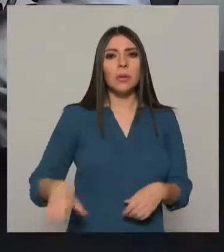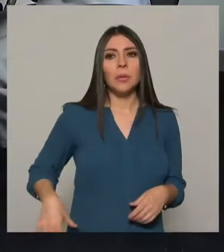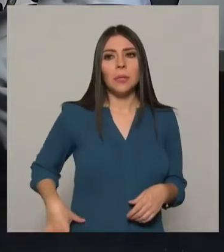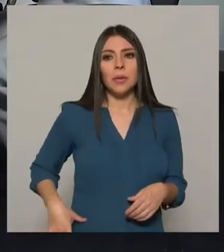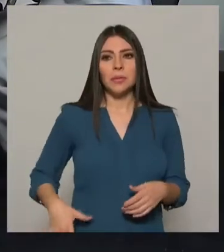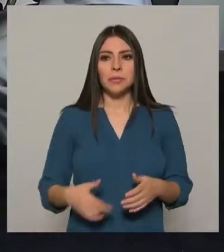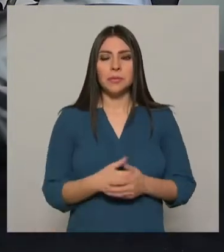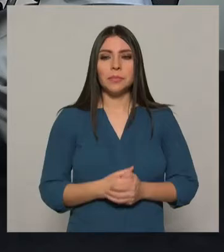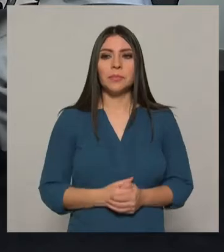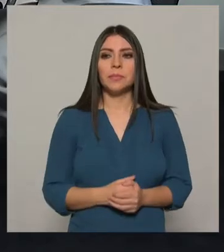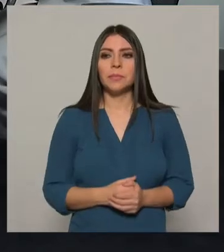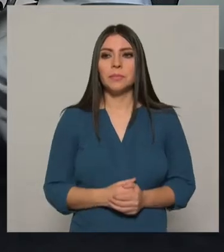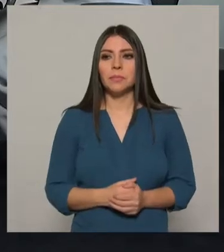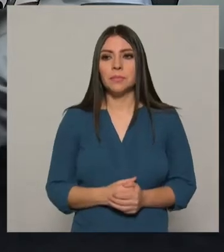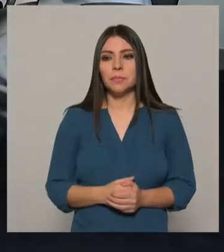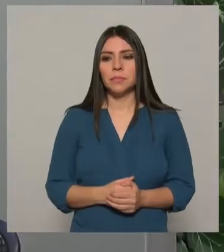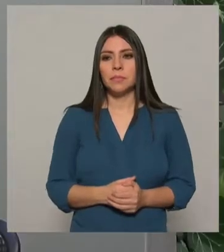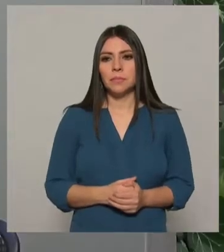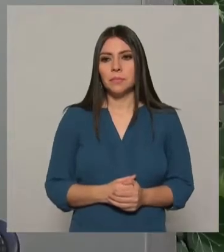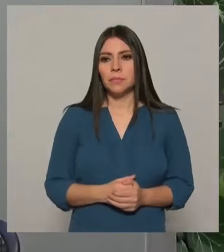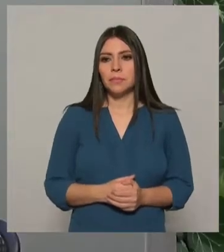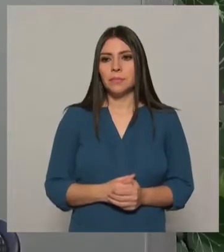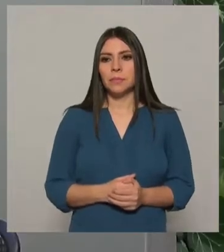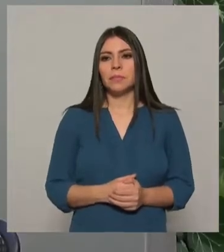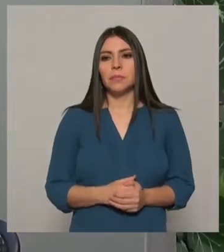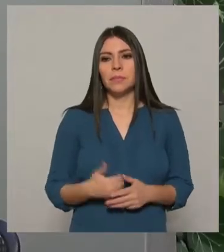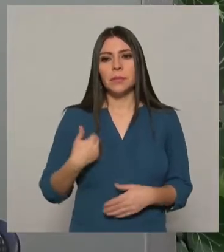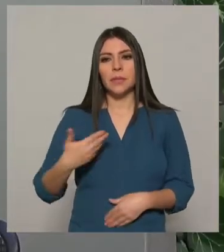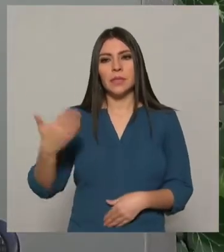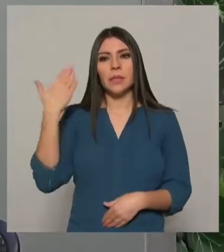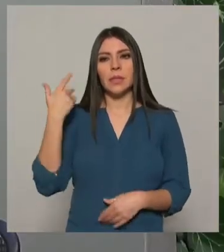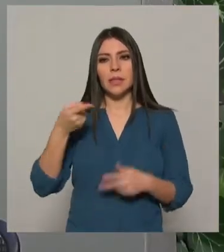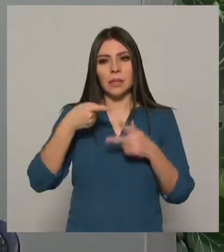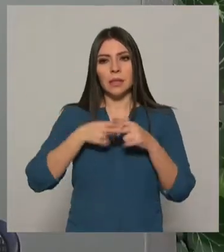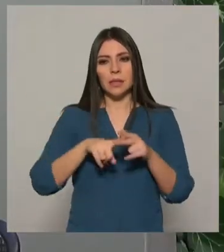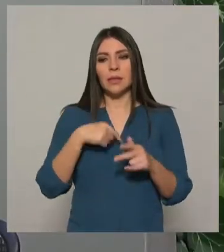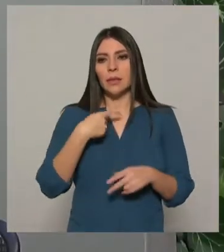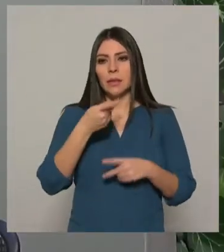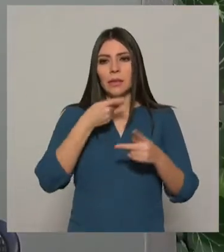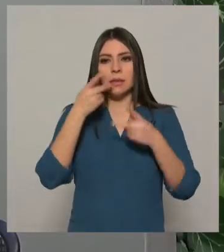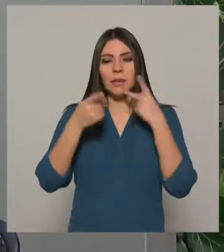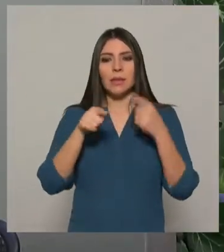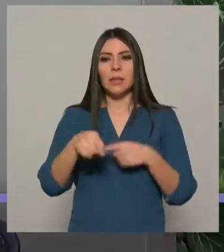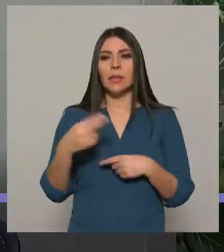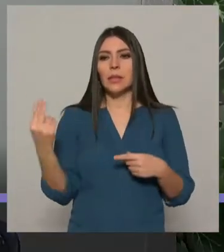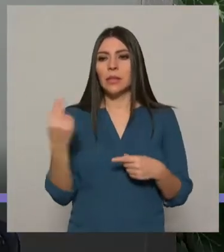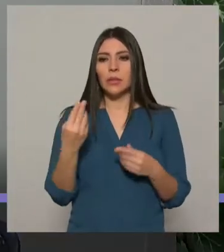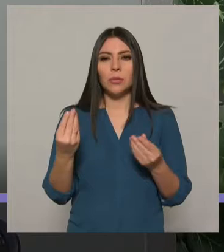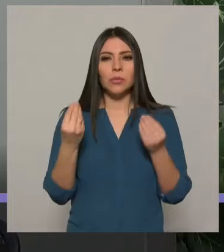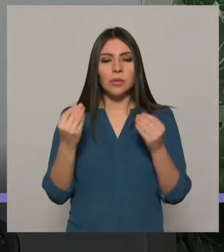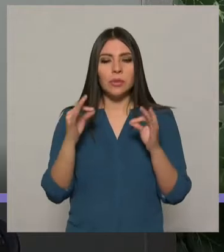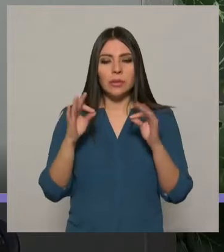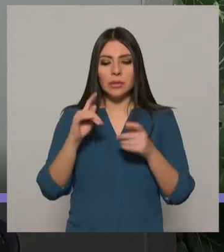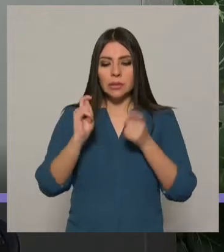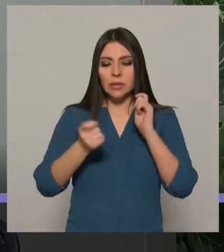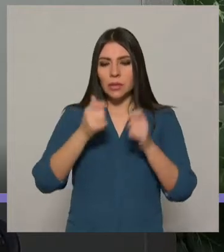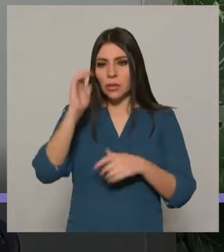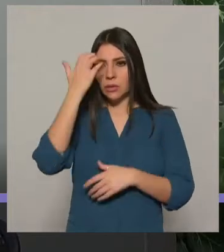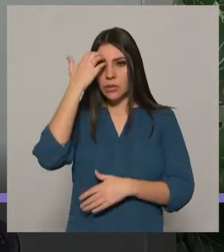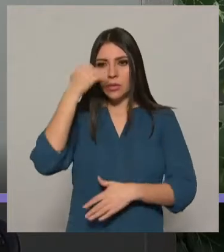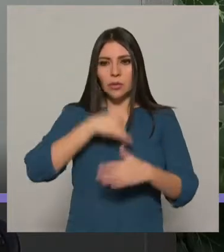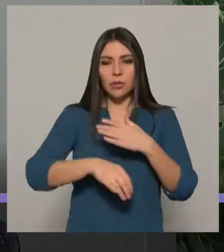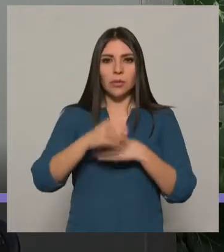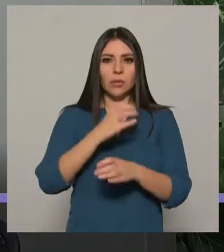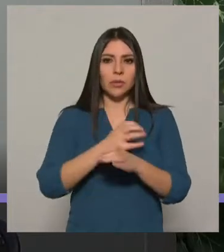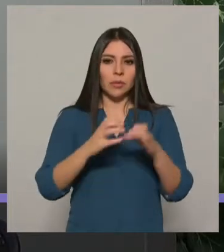Sí, mira, yo abrí mi intervención en un inicio diciendo que esto requería de muchísima técnica y muchísimo conocimiento. ¿Por qué? Porque